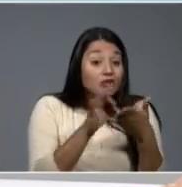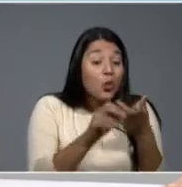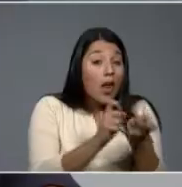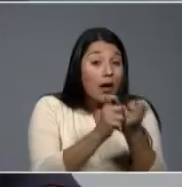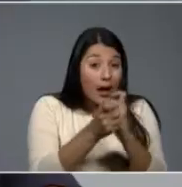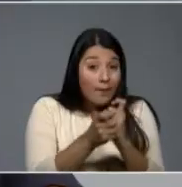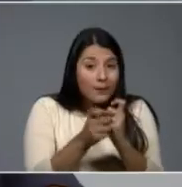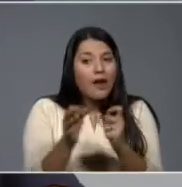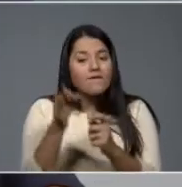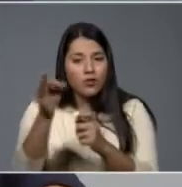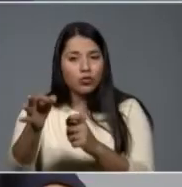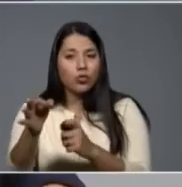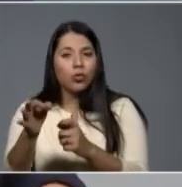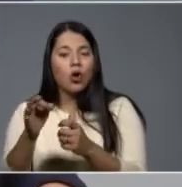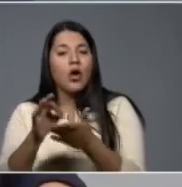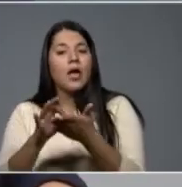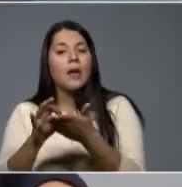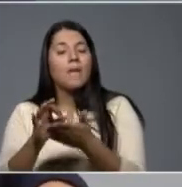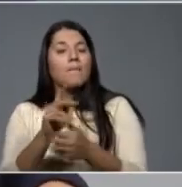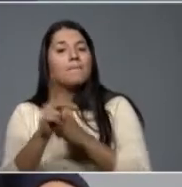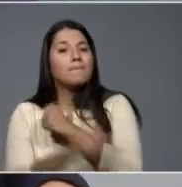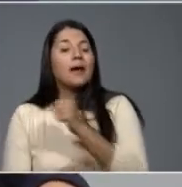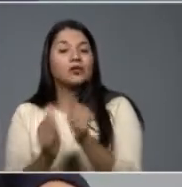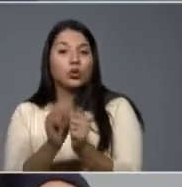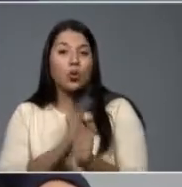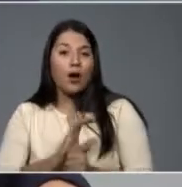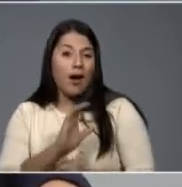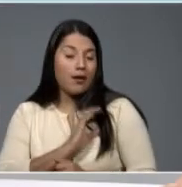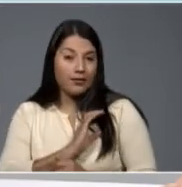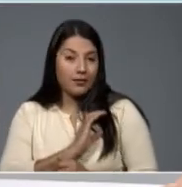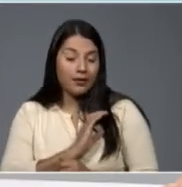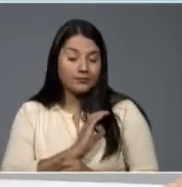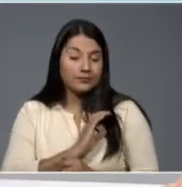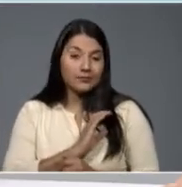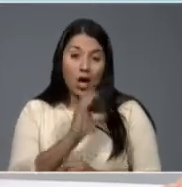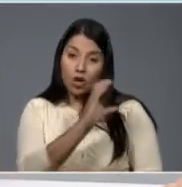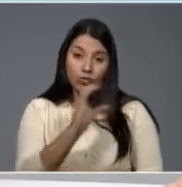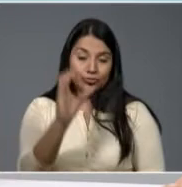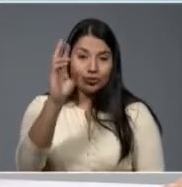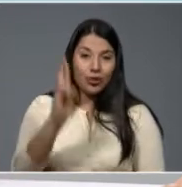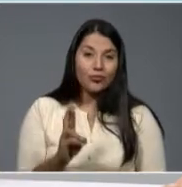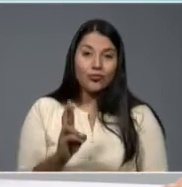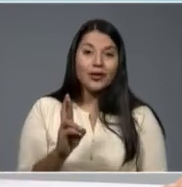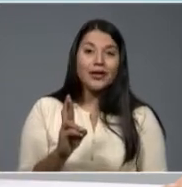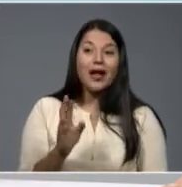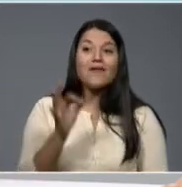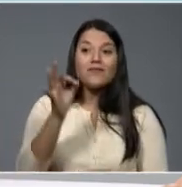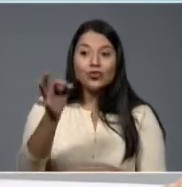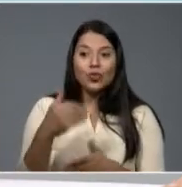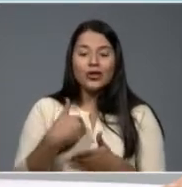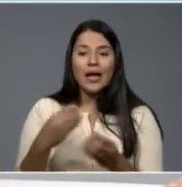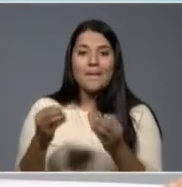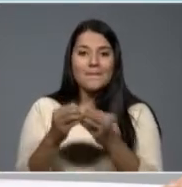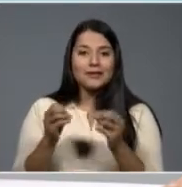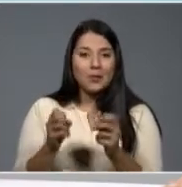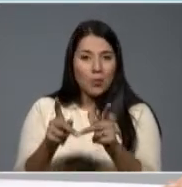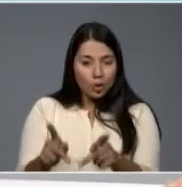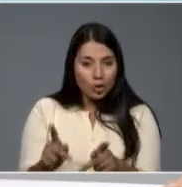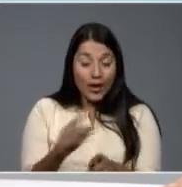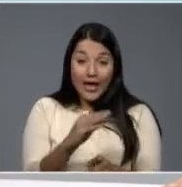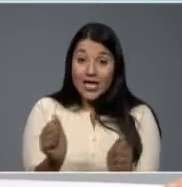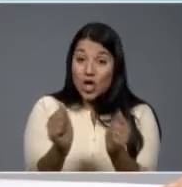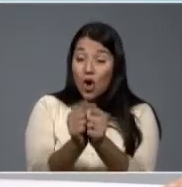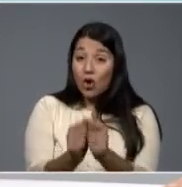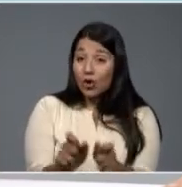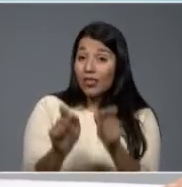escuela es una escuela de calidad centrada en el alumno y en los procesos que tiene que ir generando, obviamente Costa Rica será un país de oportunidades en el que con una